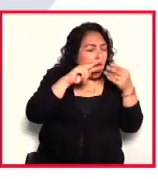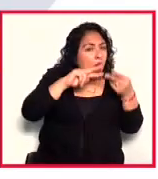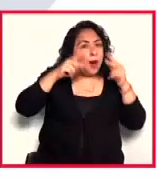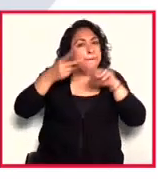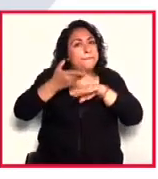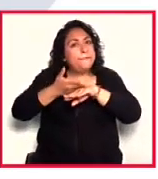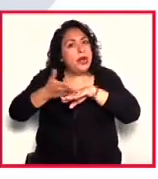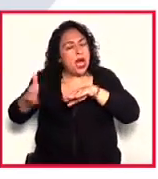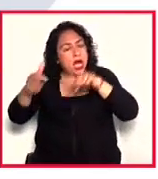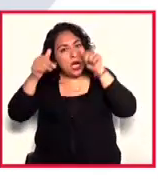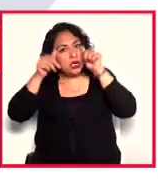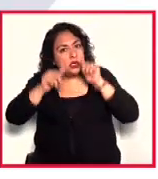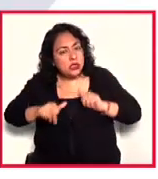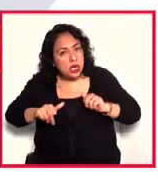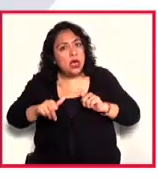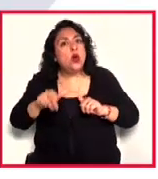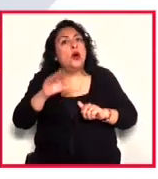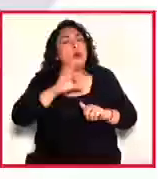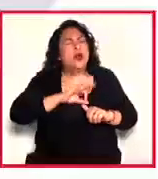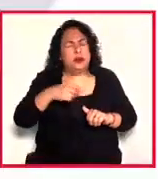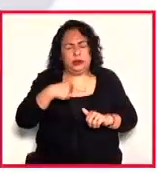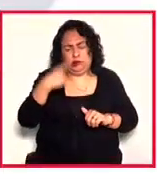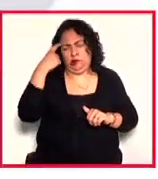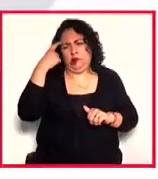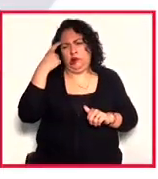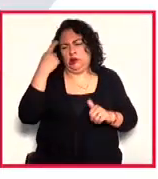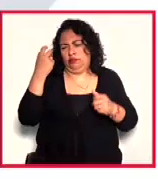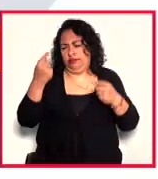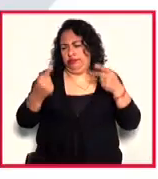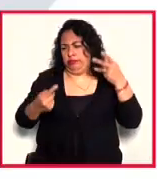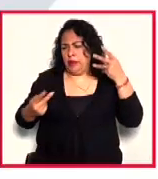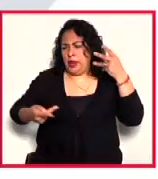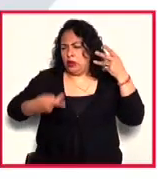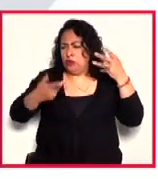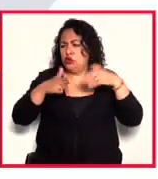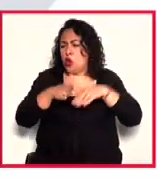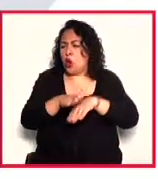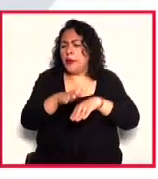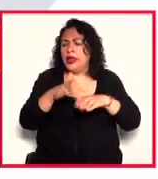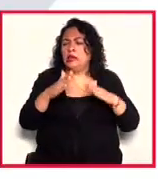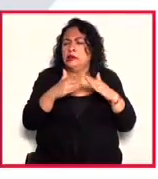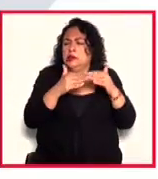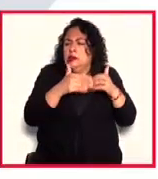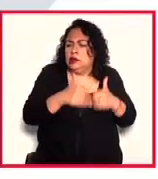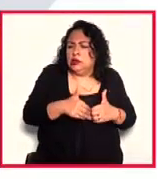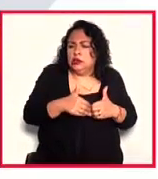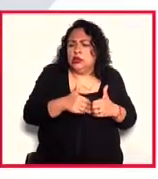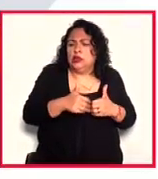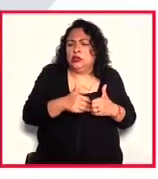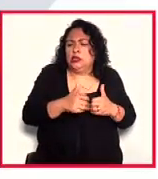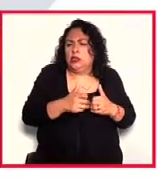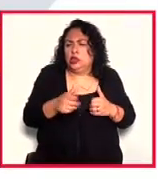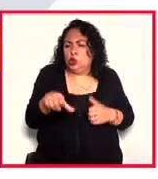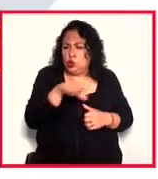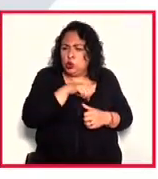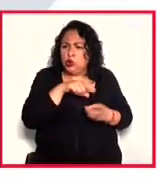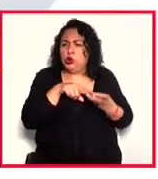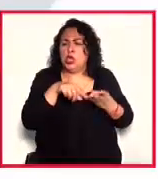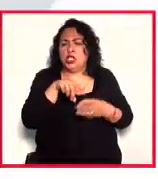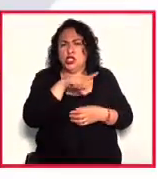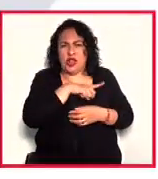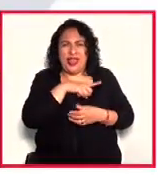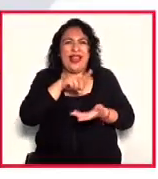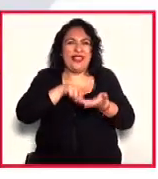que nos permite cuestionarnos muchos asuntos acerca del aislamiento, la soledad y el egoísmo que se tratan en la obra